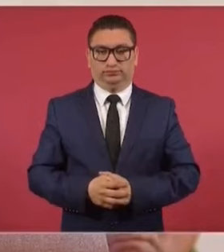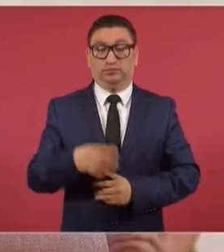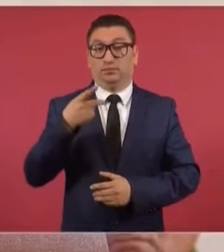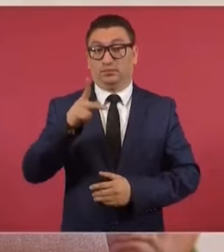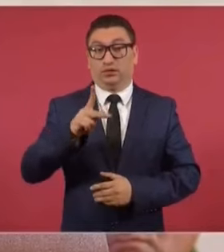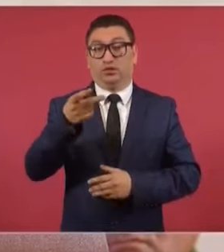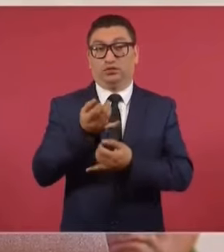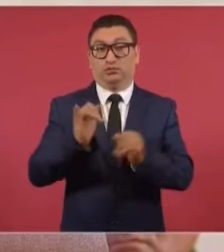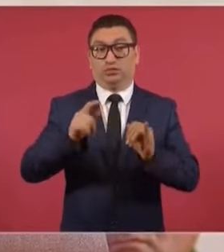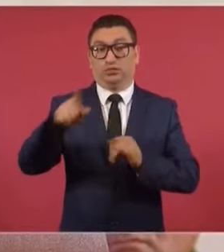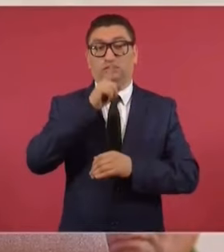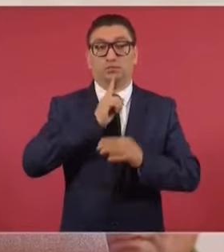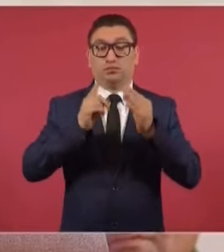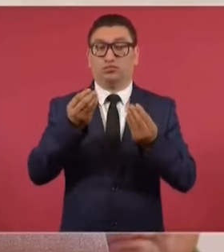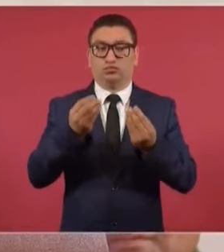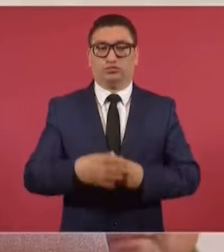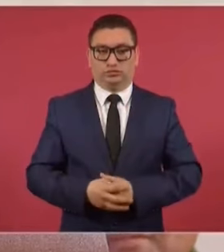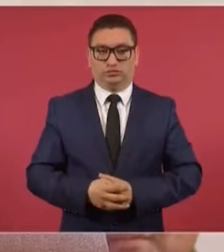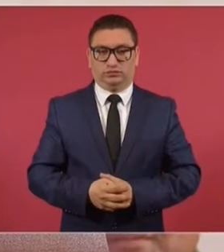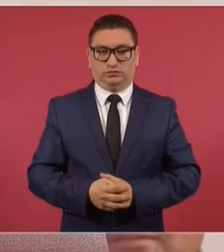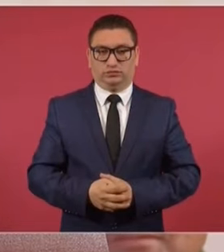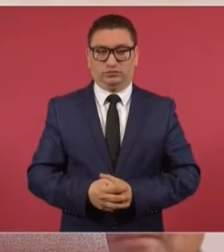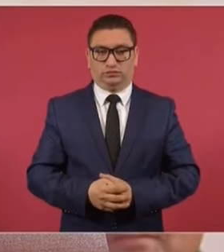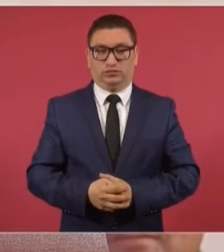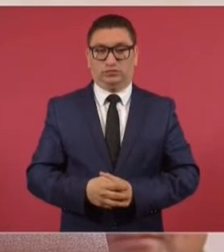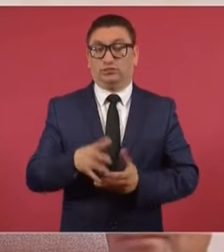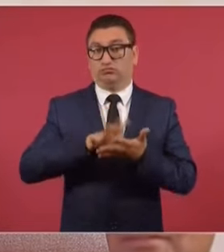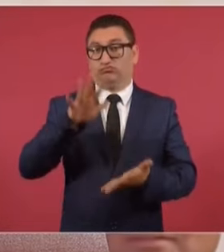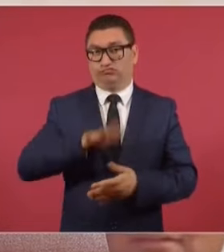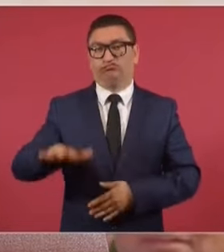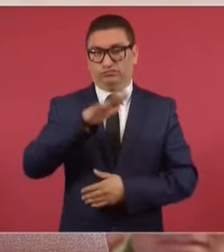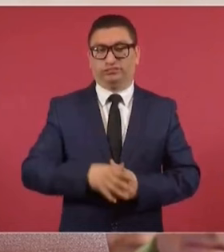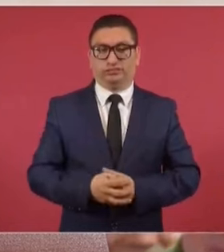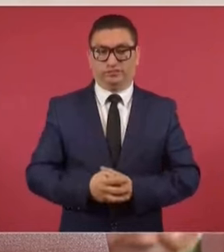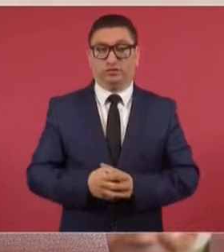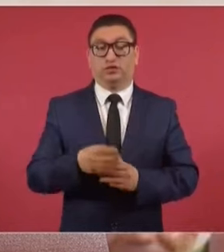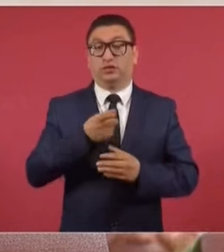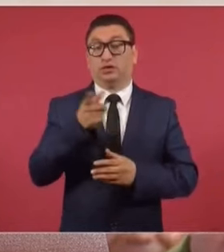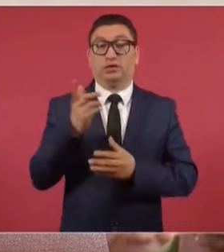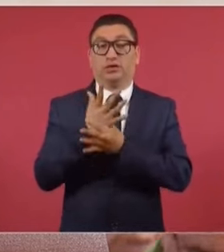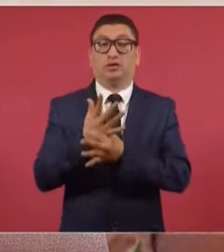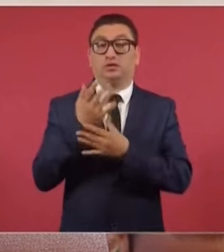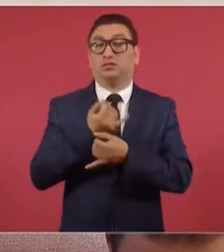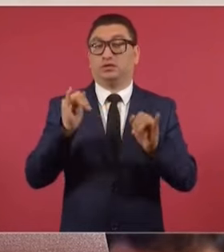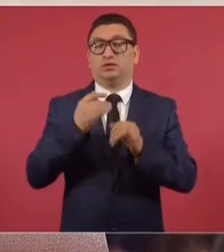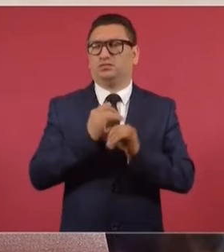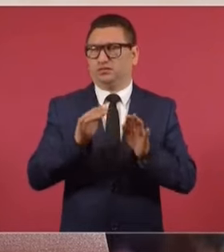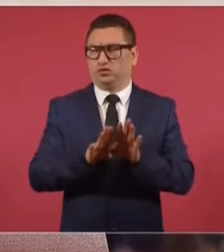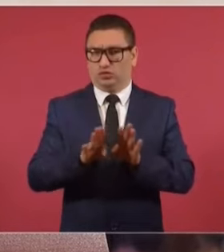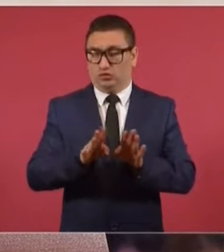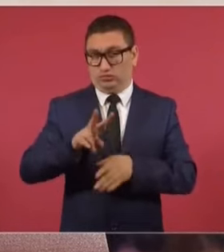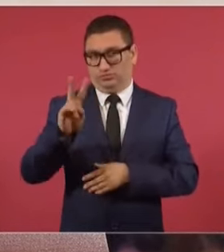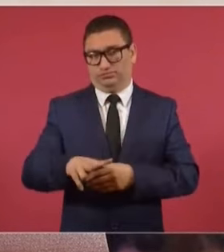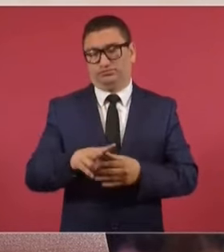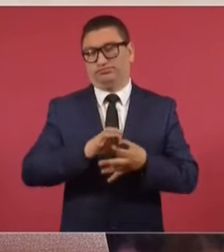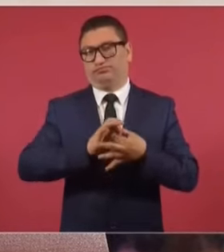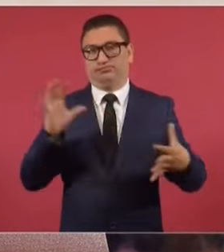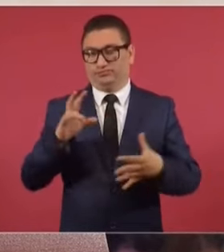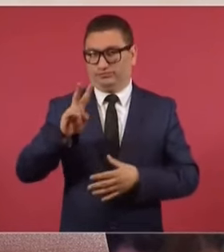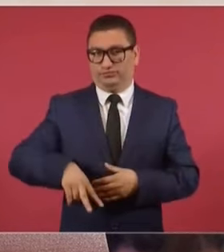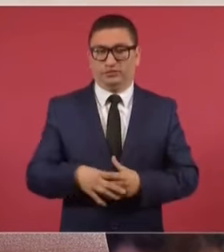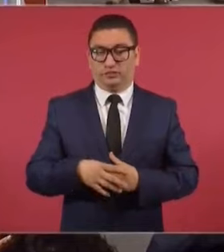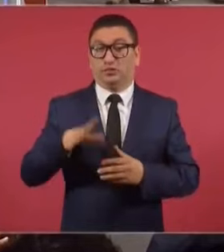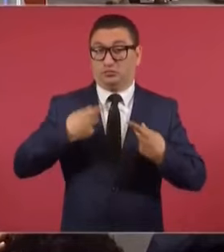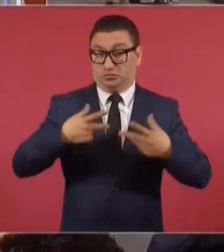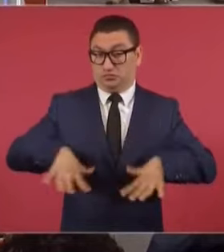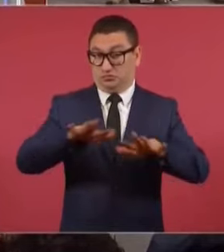Pero los independientes son muy mentirosos, ¿eh? O sea, no, la mayoría. Se dicen independientes y son independientes de la verdad, independientes